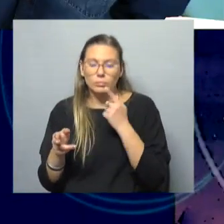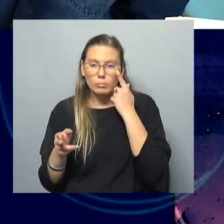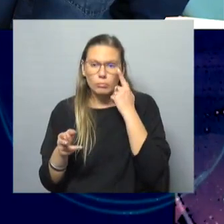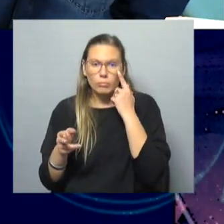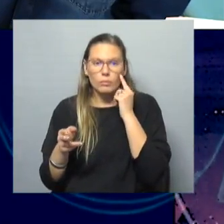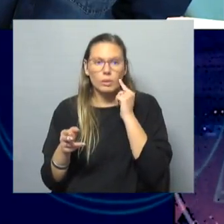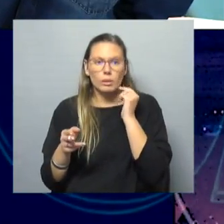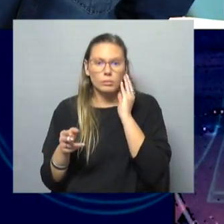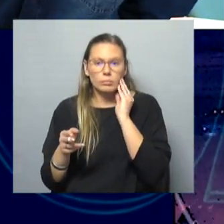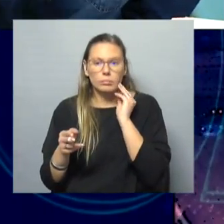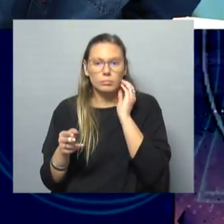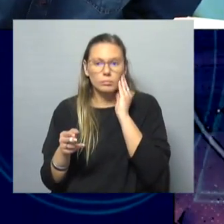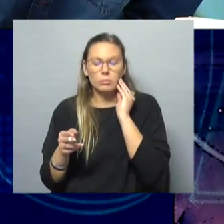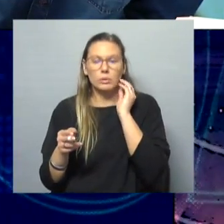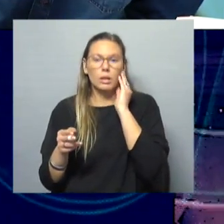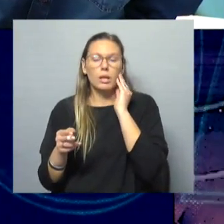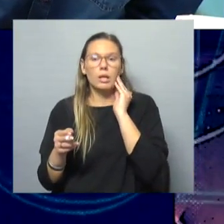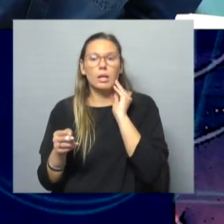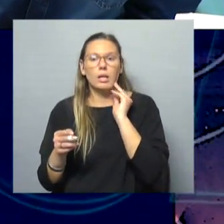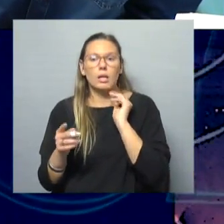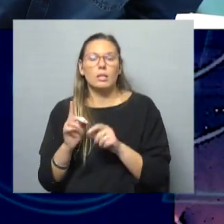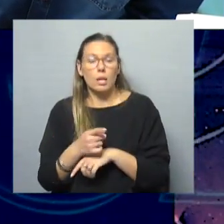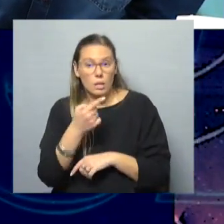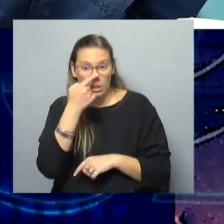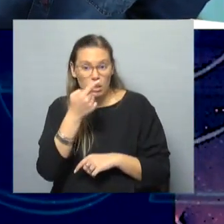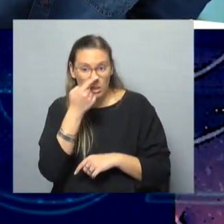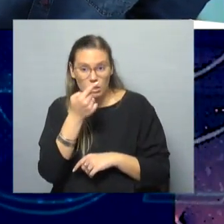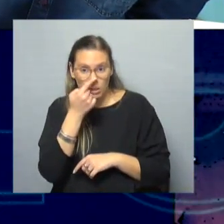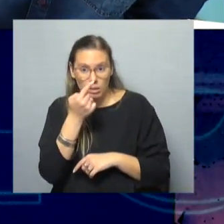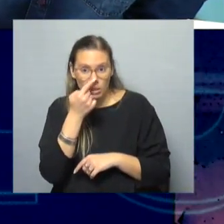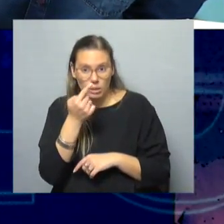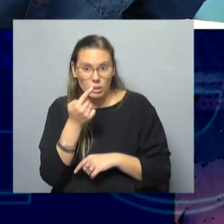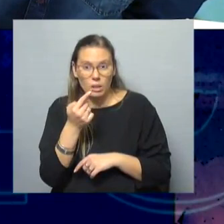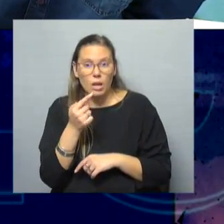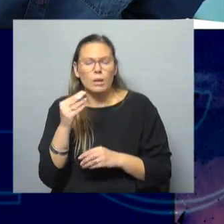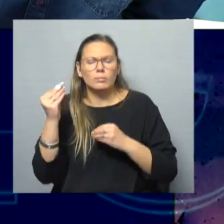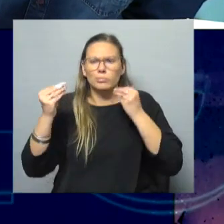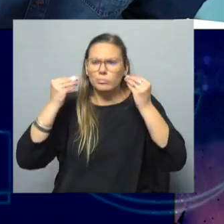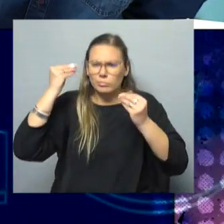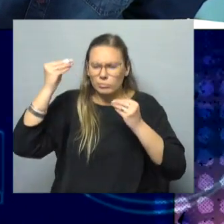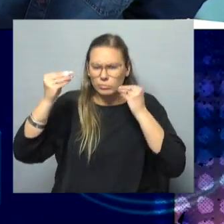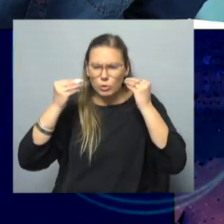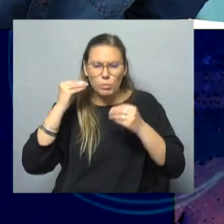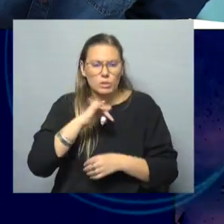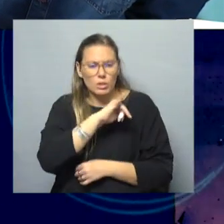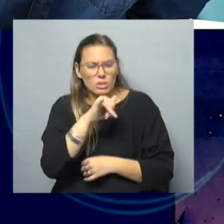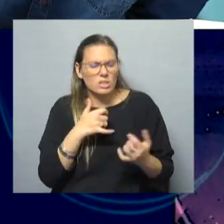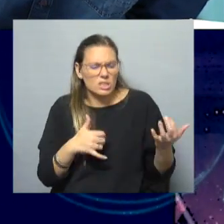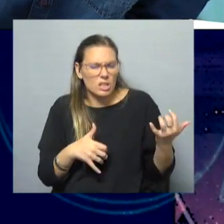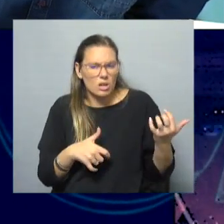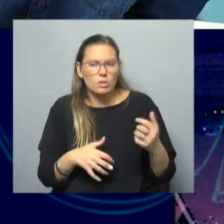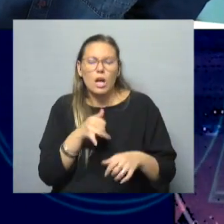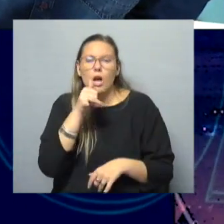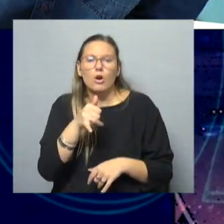opté por una cosa que me pareció como muy interesante, que era como la preocupación de Zita Rosa de contar la historia y